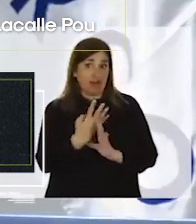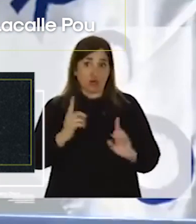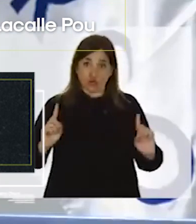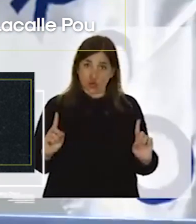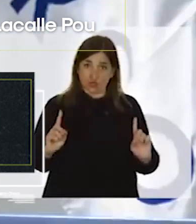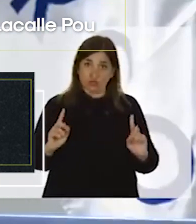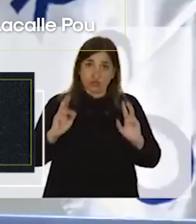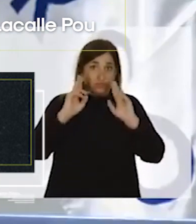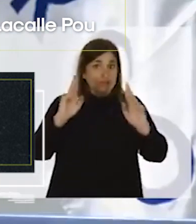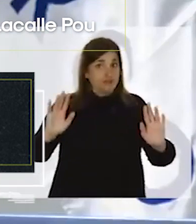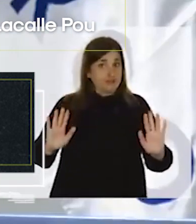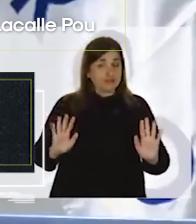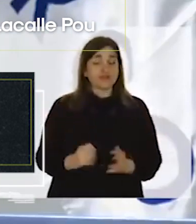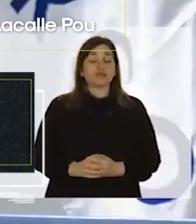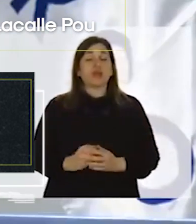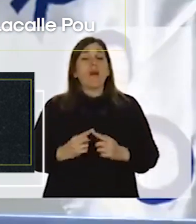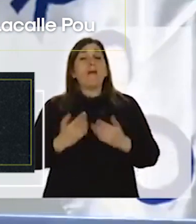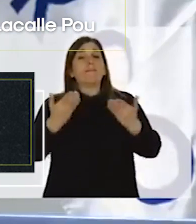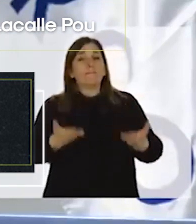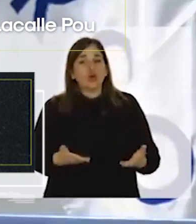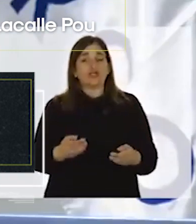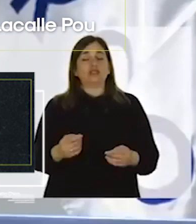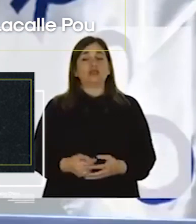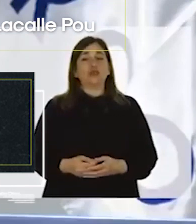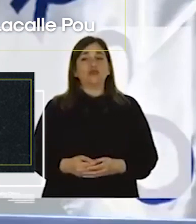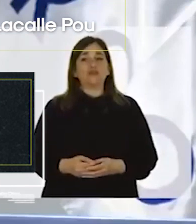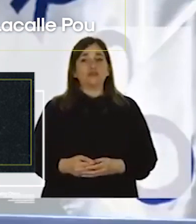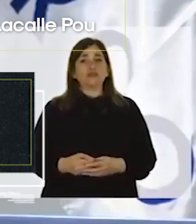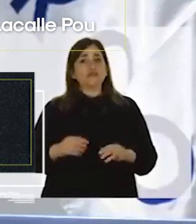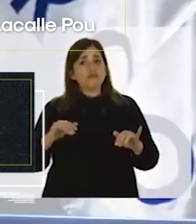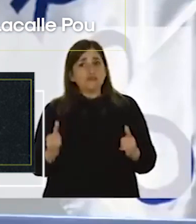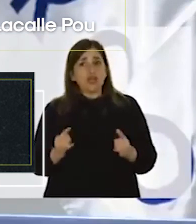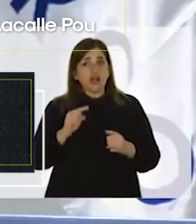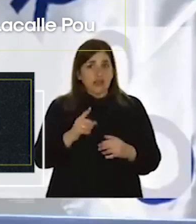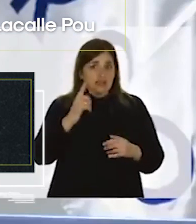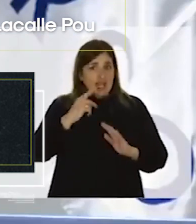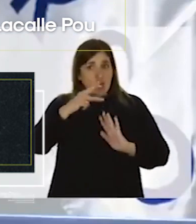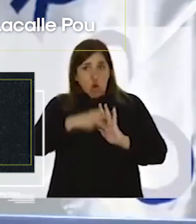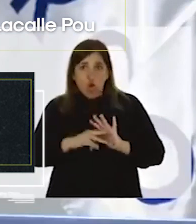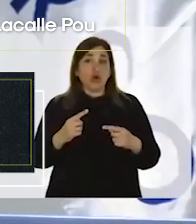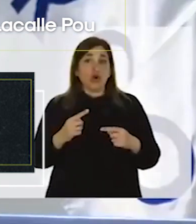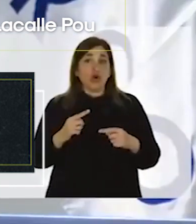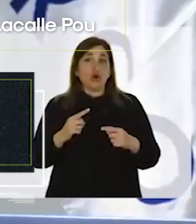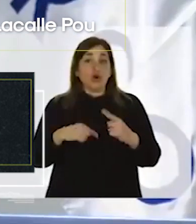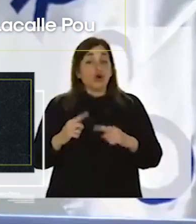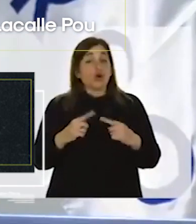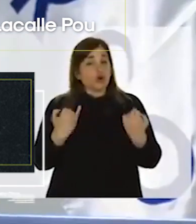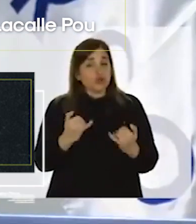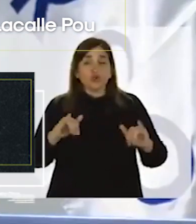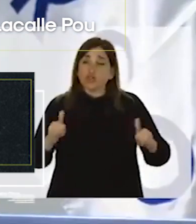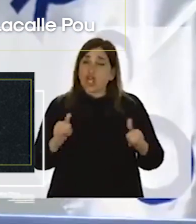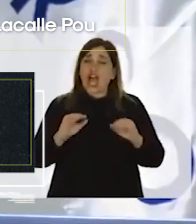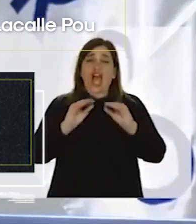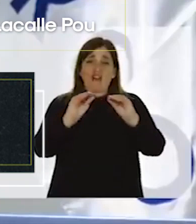Mercosur. Y por eso, al amparo de ese ordenamiento jurídico, hemos